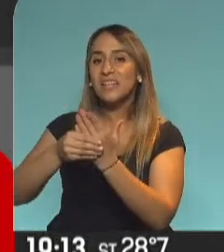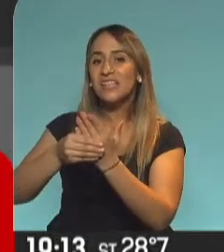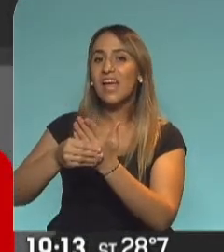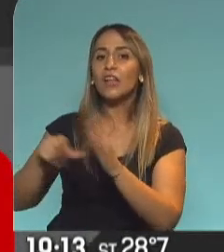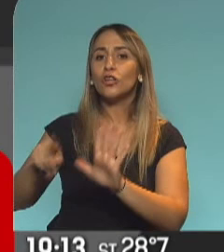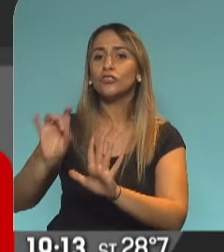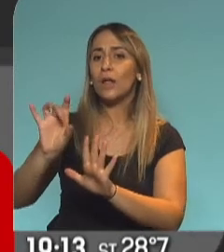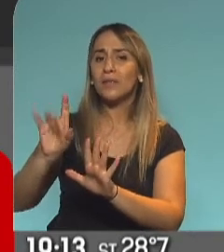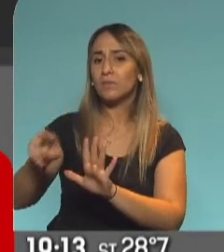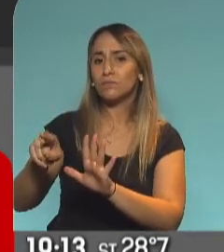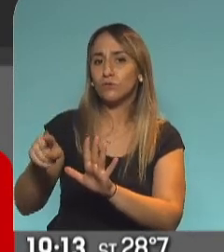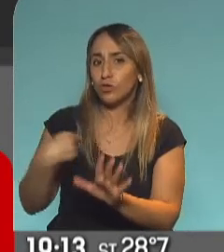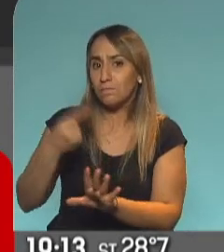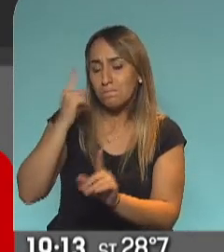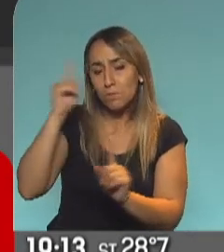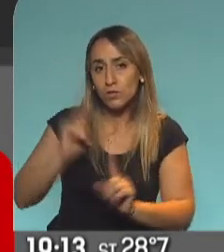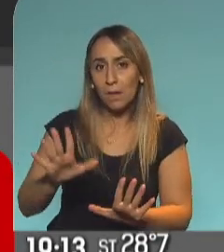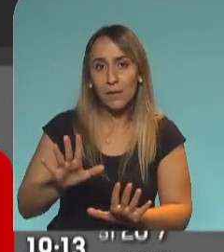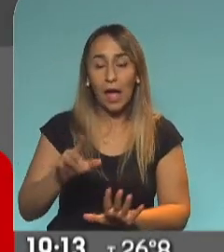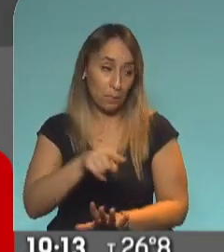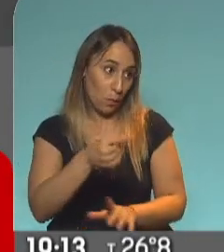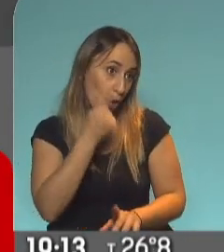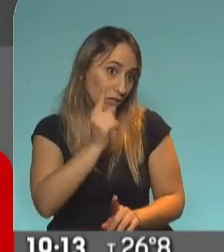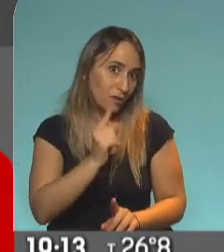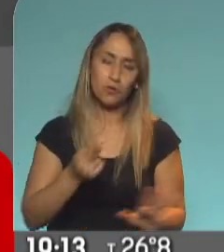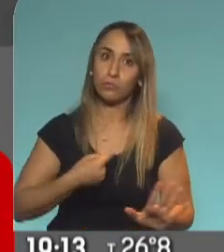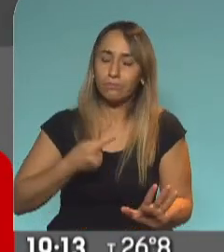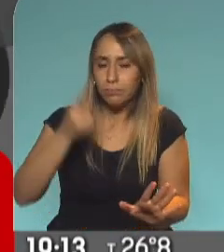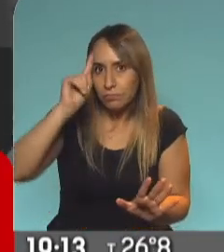yo lo desconocí totalmente. ¿Lo desconocías? Sí, lo desconocí totalmente.